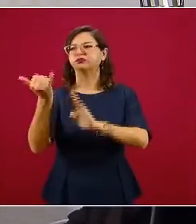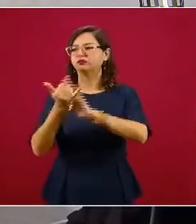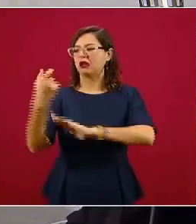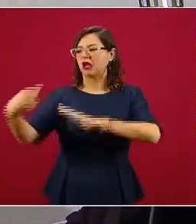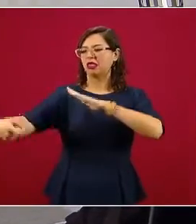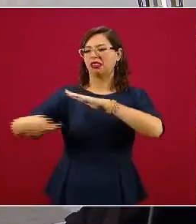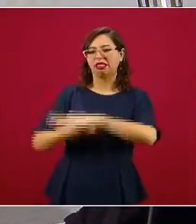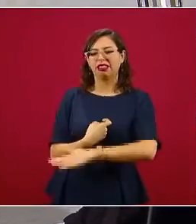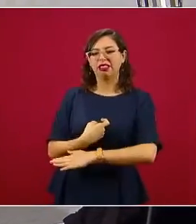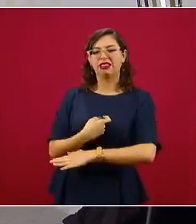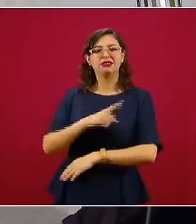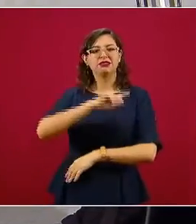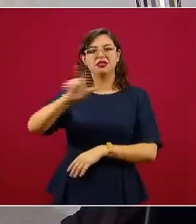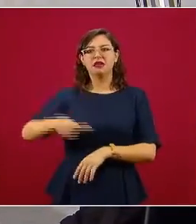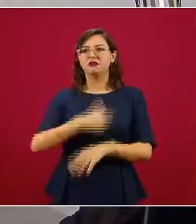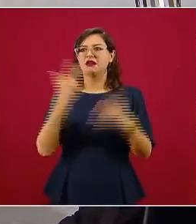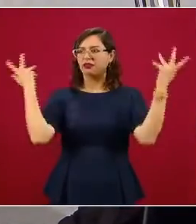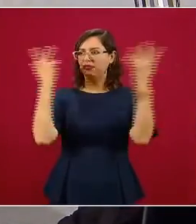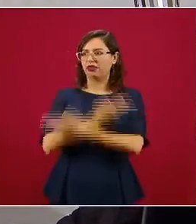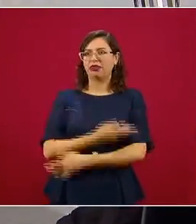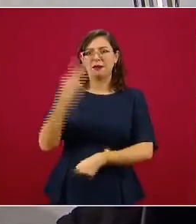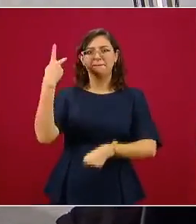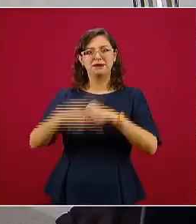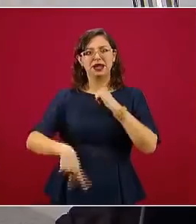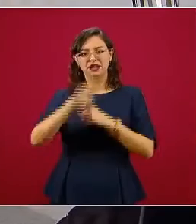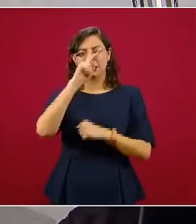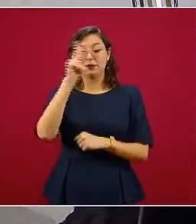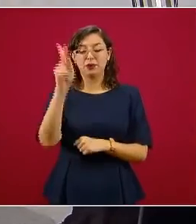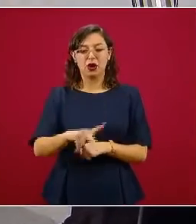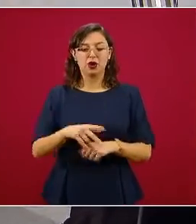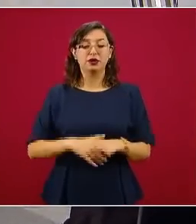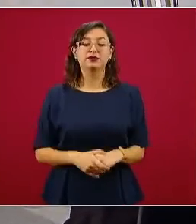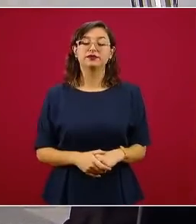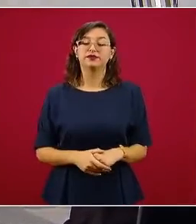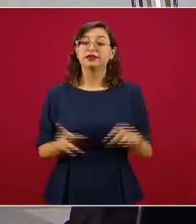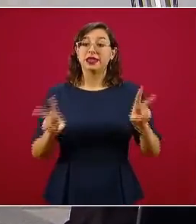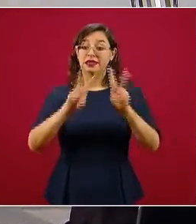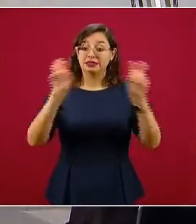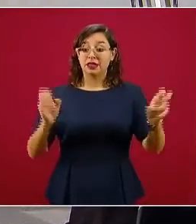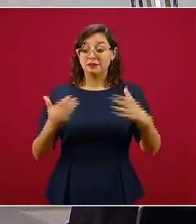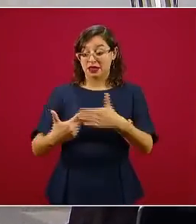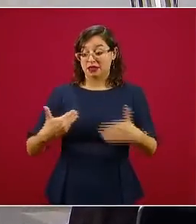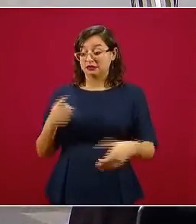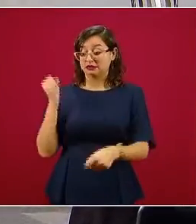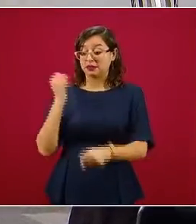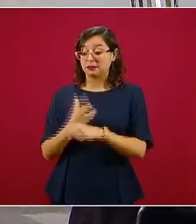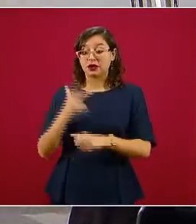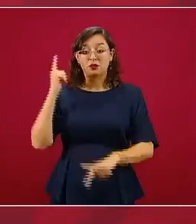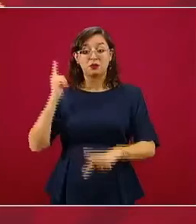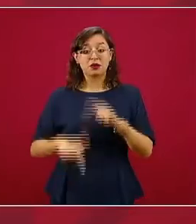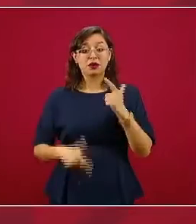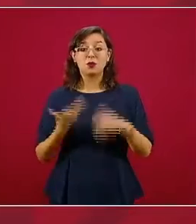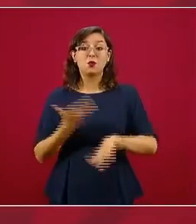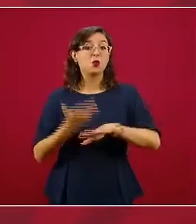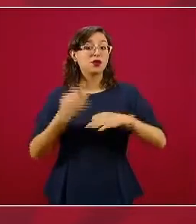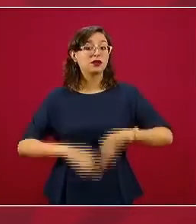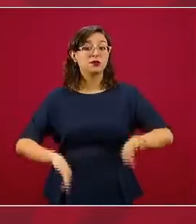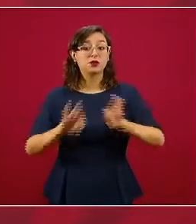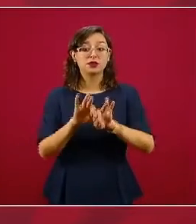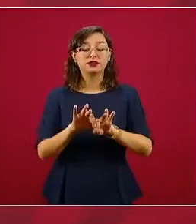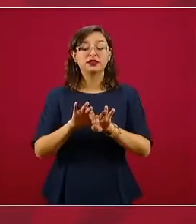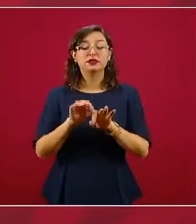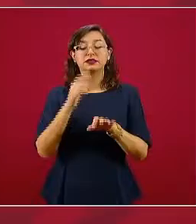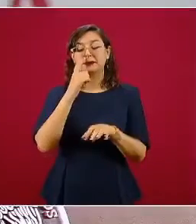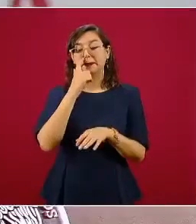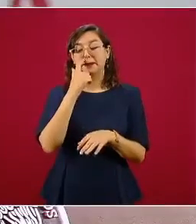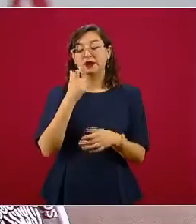Decir que la prevención se vuelve fundamental. Un peso que nosotros invertimos en obras de prevención, como lo